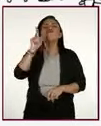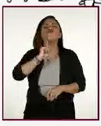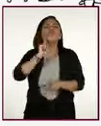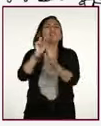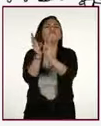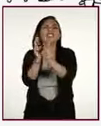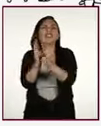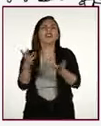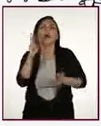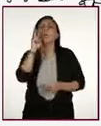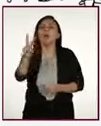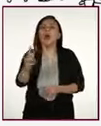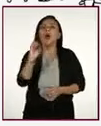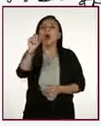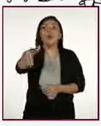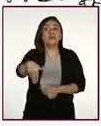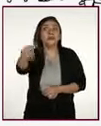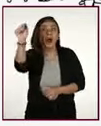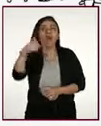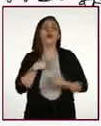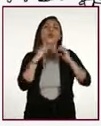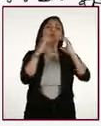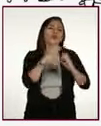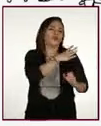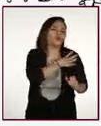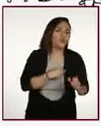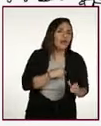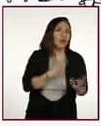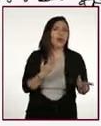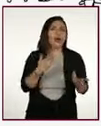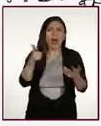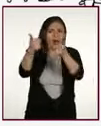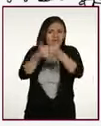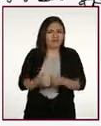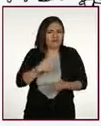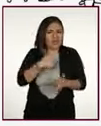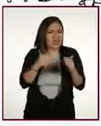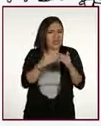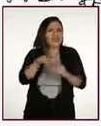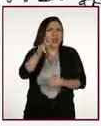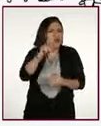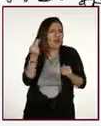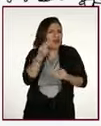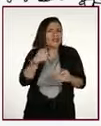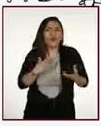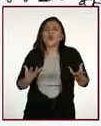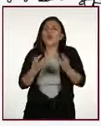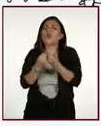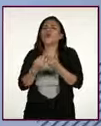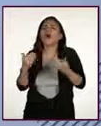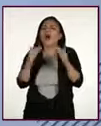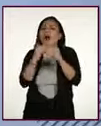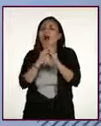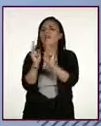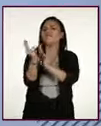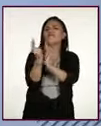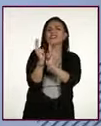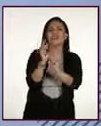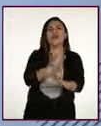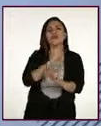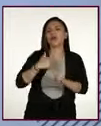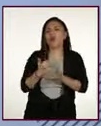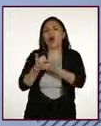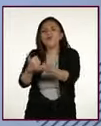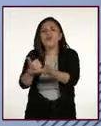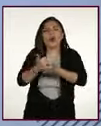va y yo le cuido a su chiquita, pero no es necesario que esté en mi casa, ¿no? Yo le echo un ojo aquí porque somos vecinas, ¿no? Entonces, estos